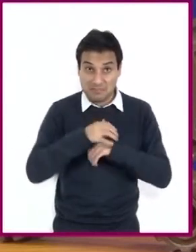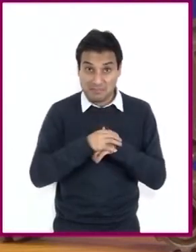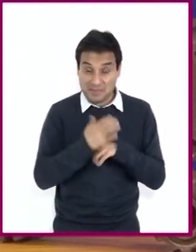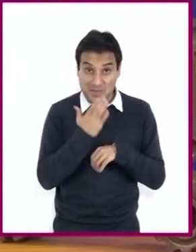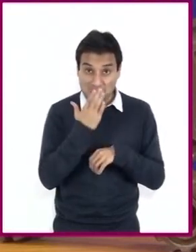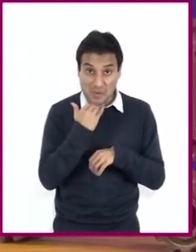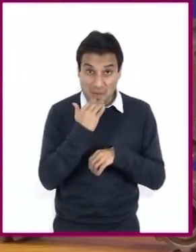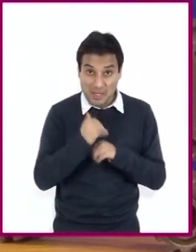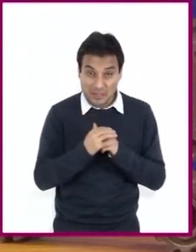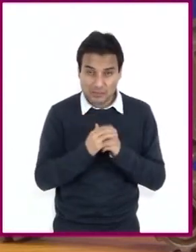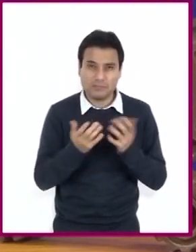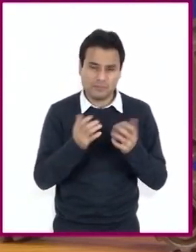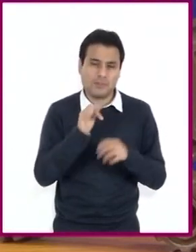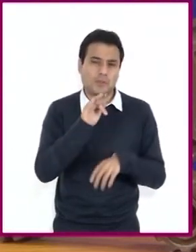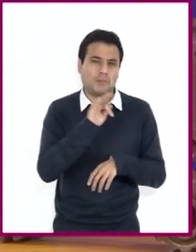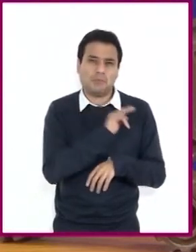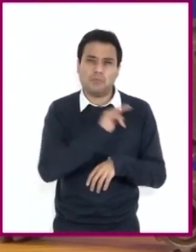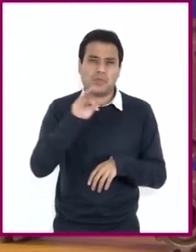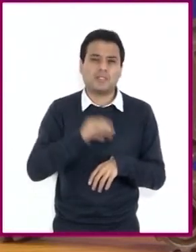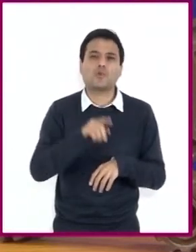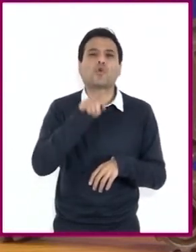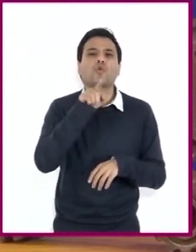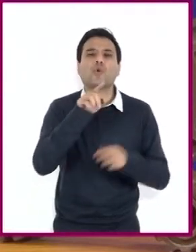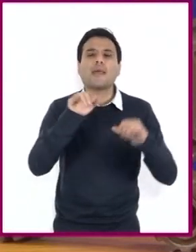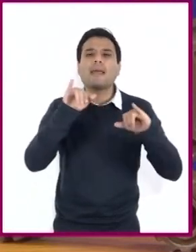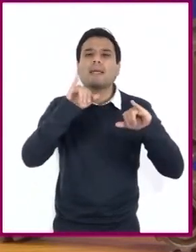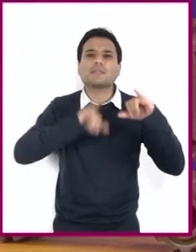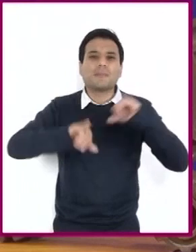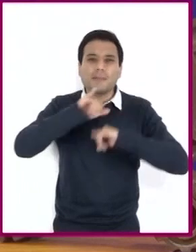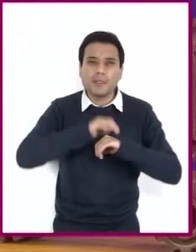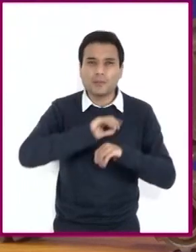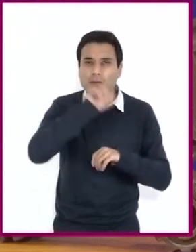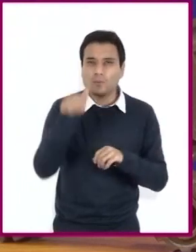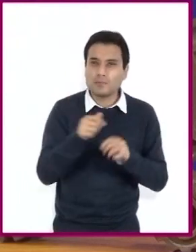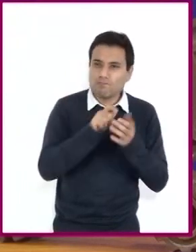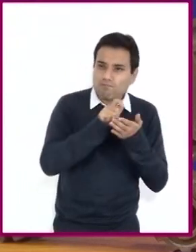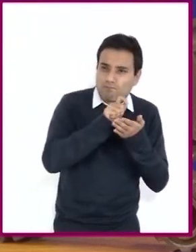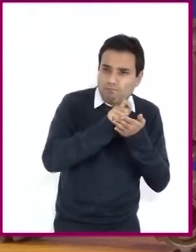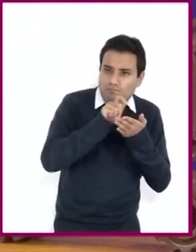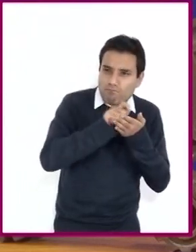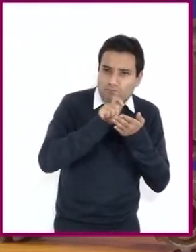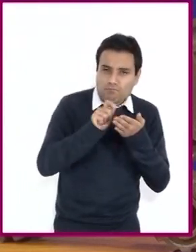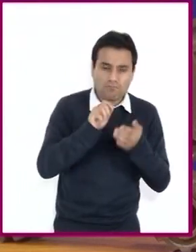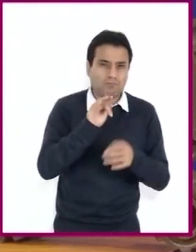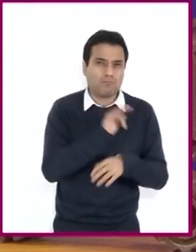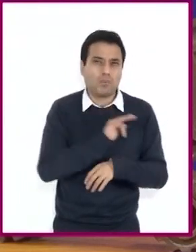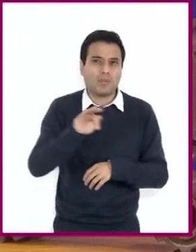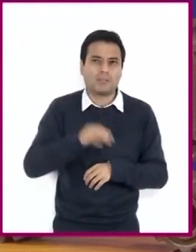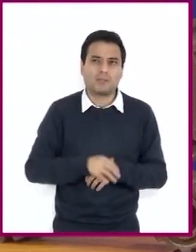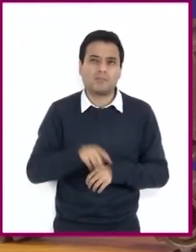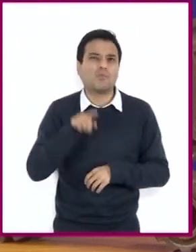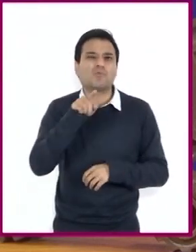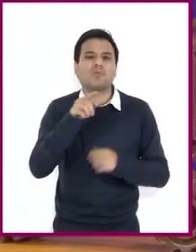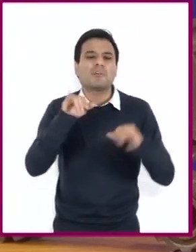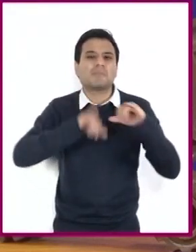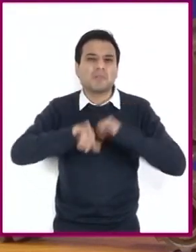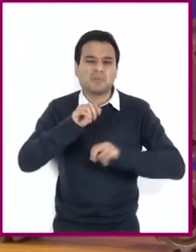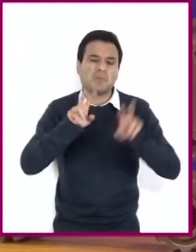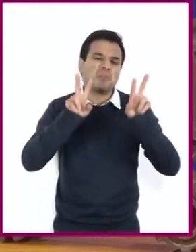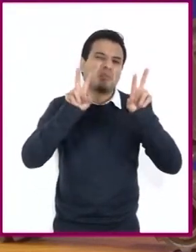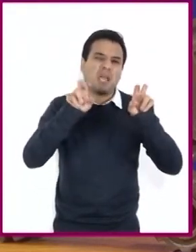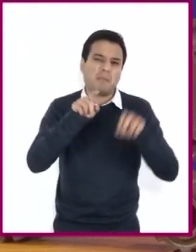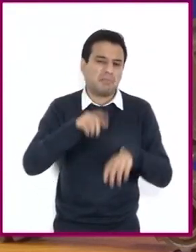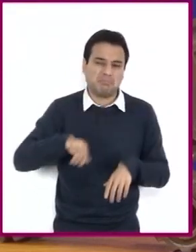laboratorio, pueden hacer sus notas de experimentos científicos, observando algún fenómeno o suceso que les llame la